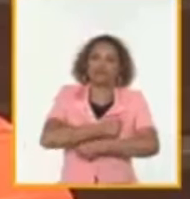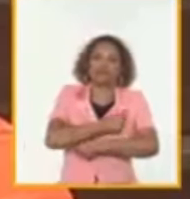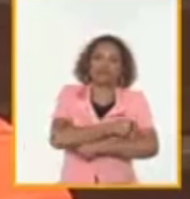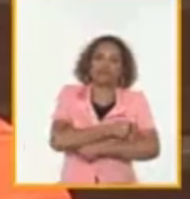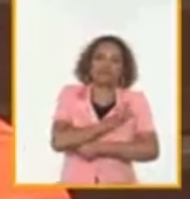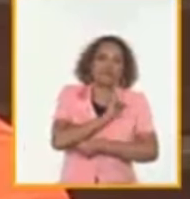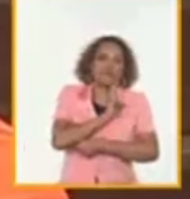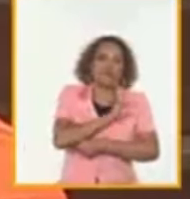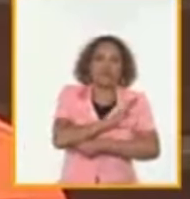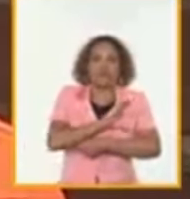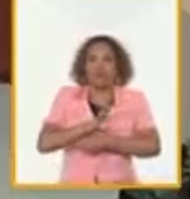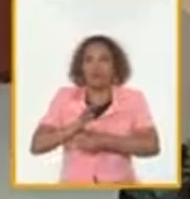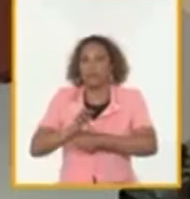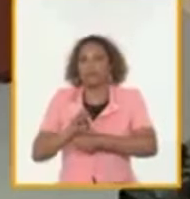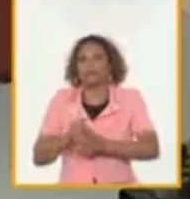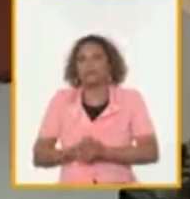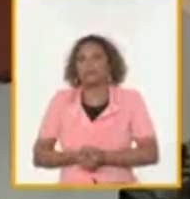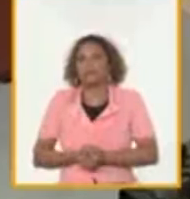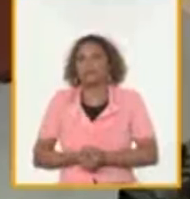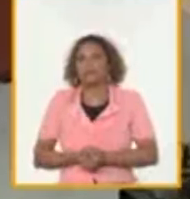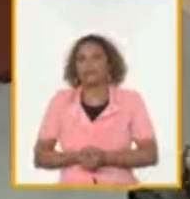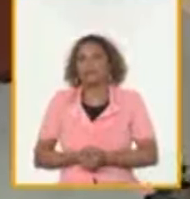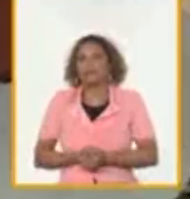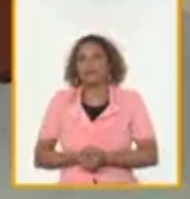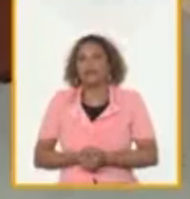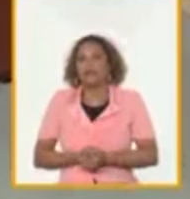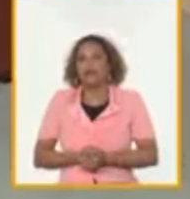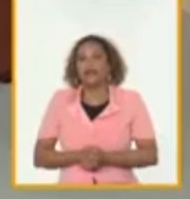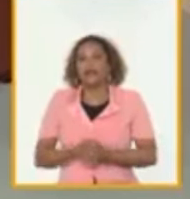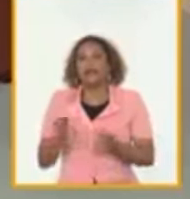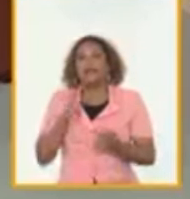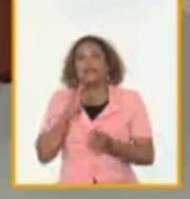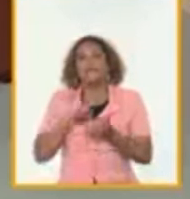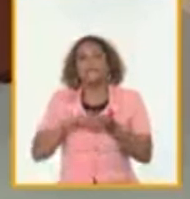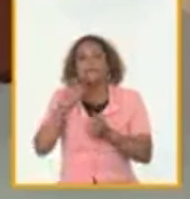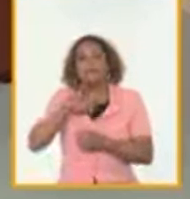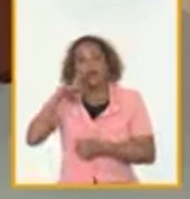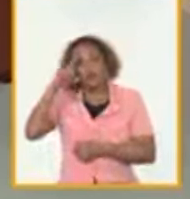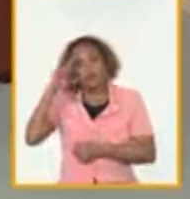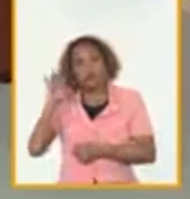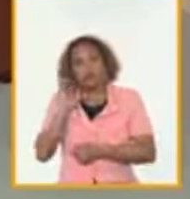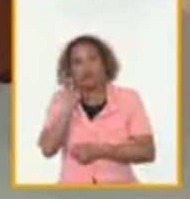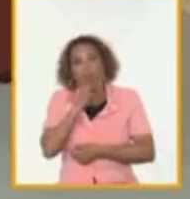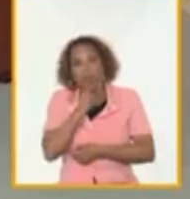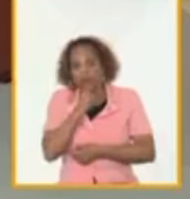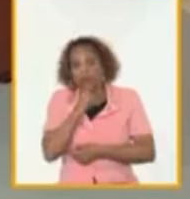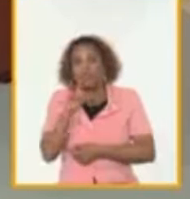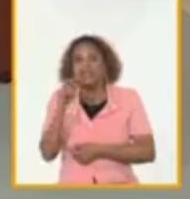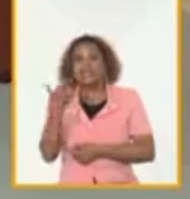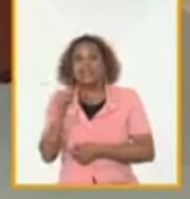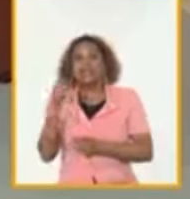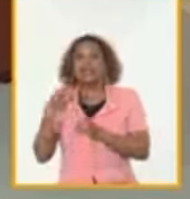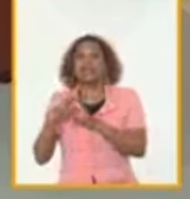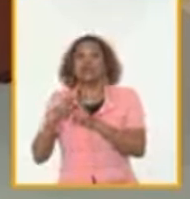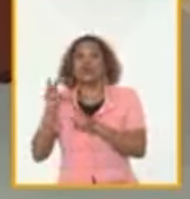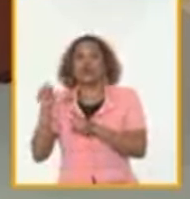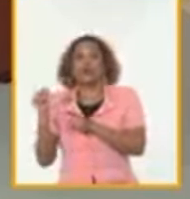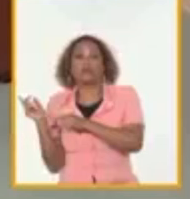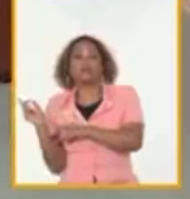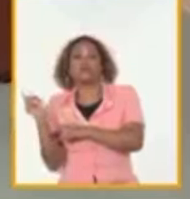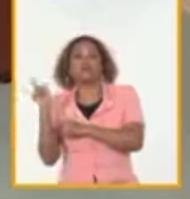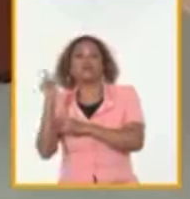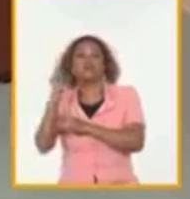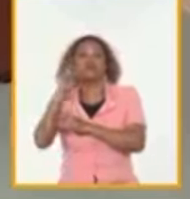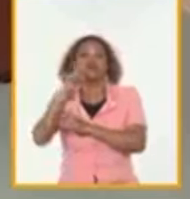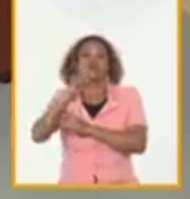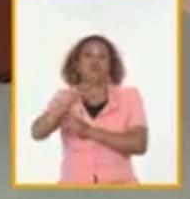Expreso desde paso bonito paso bonito es en la provincia de 100 fuego un Expreso de cerca de 10 km para nosotros llevar el agua